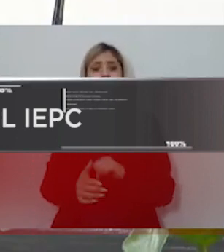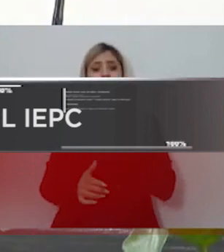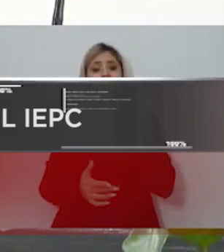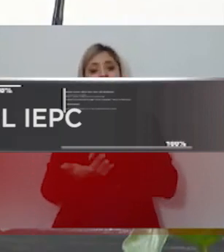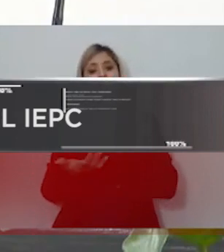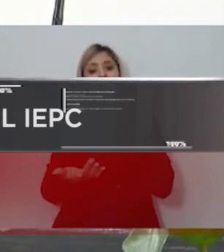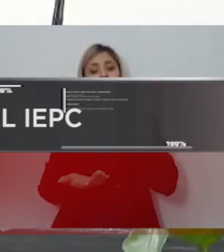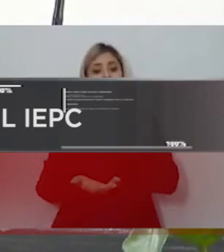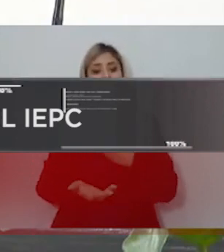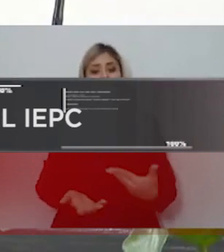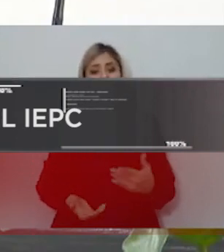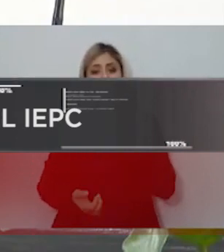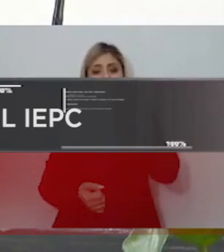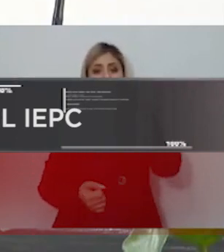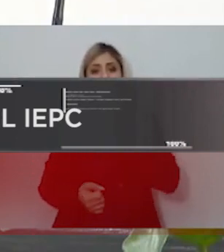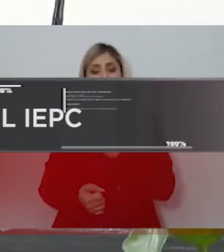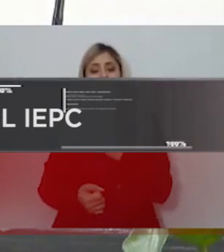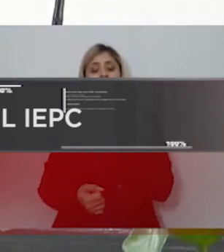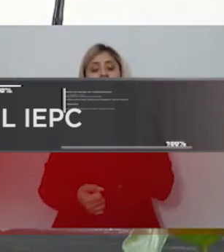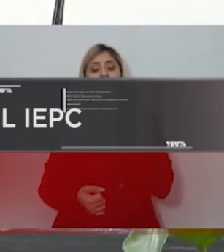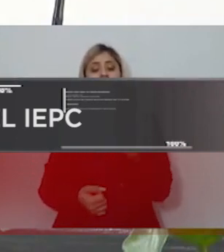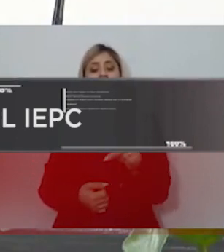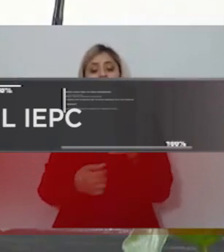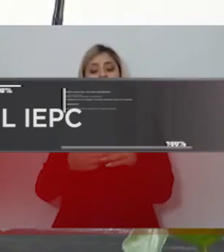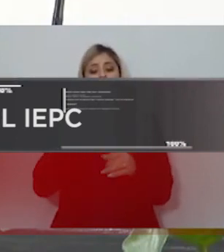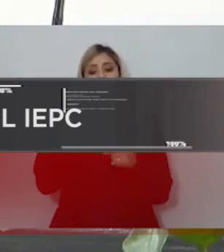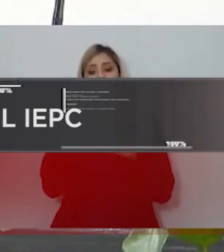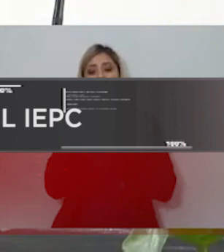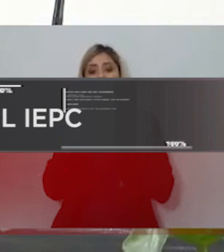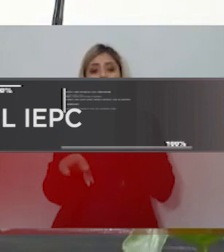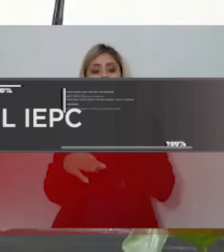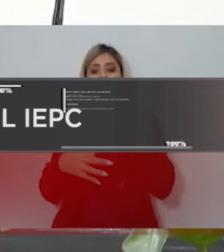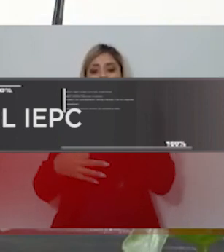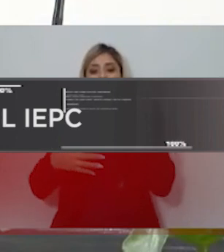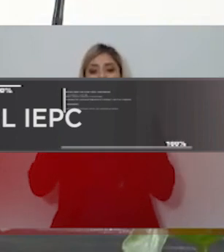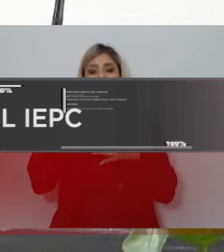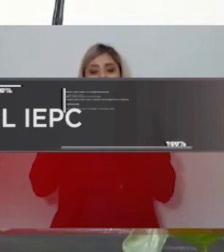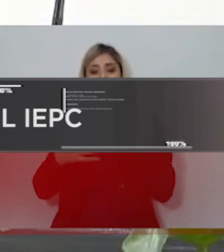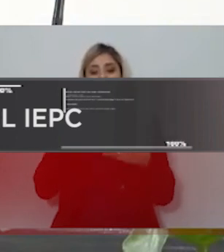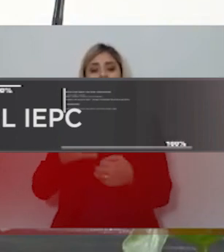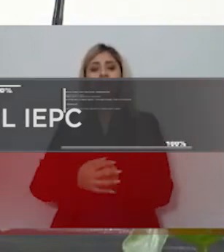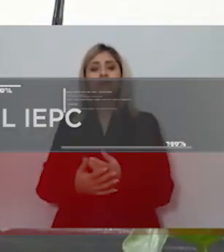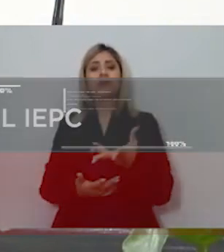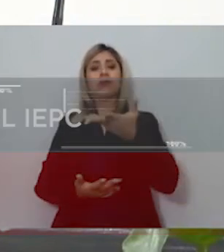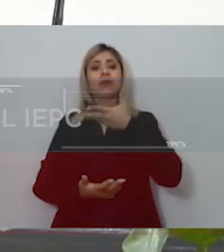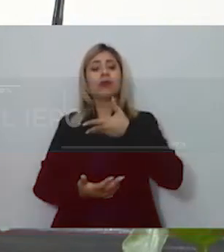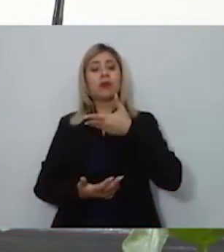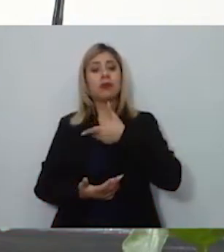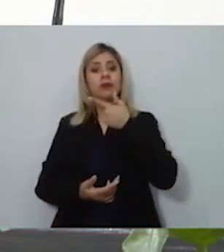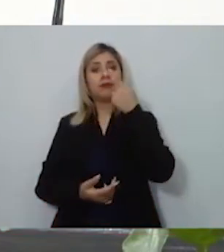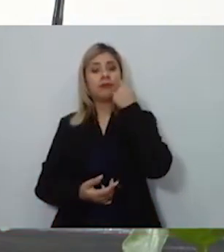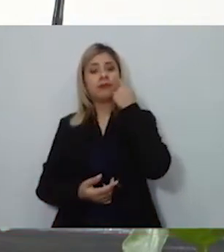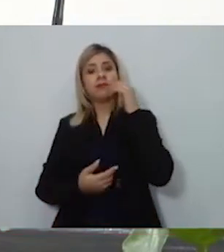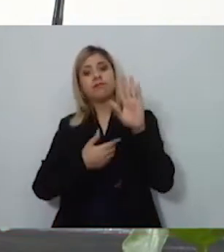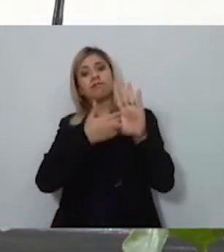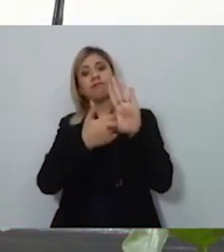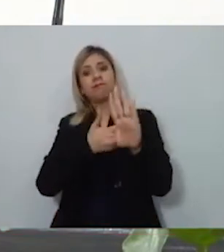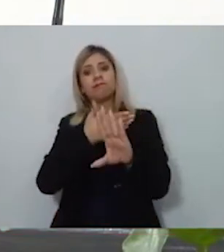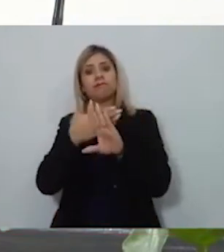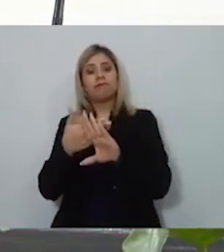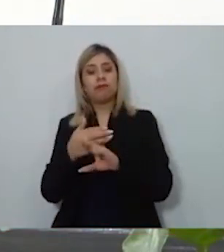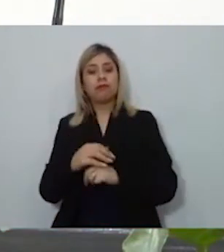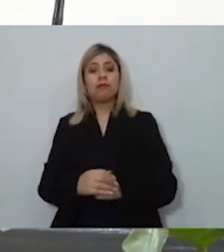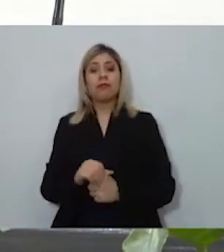considerar unción al término de los registros Porque si